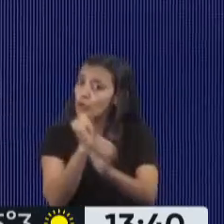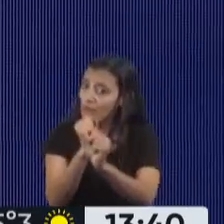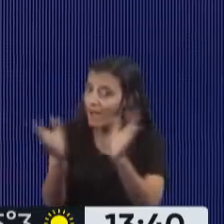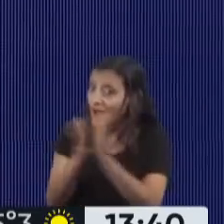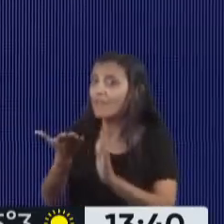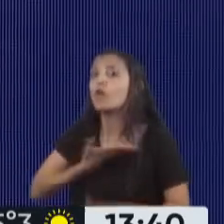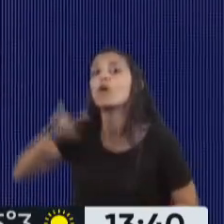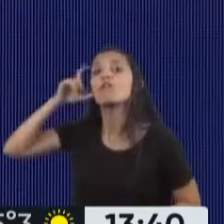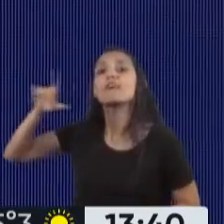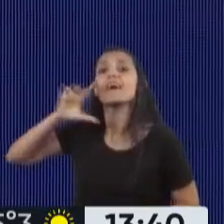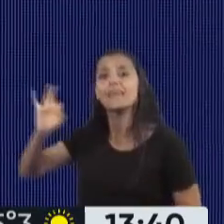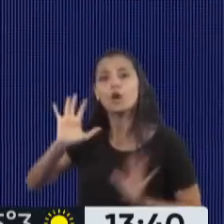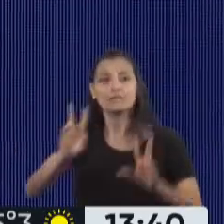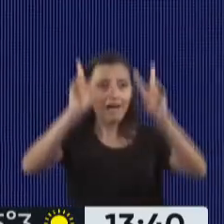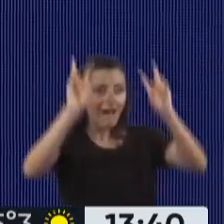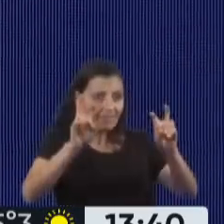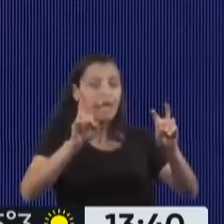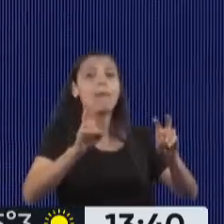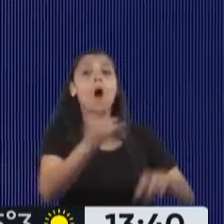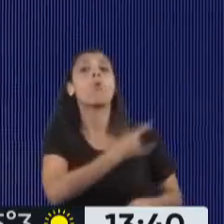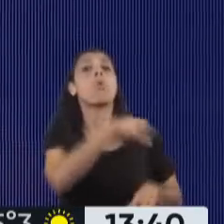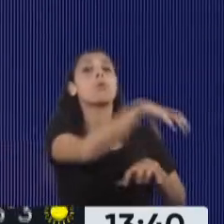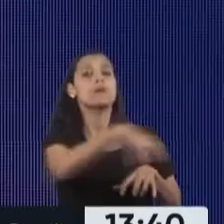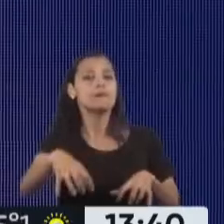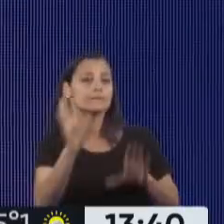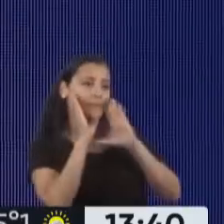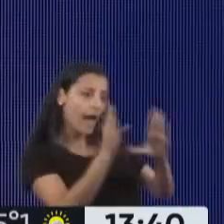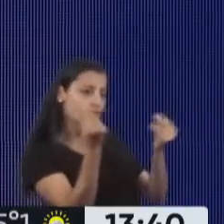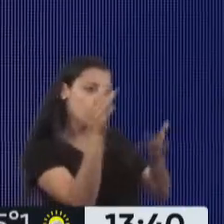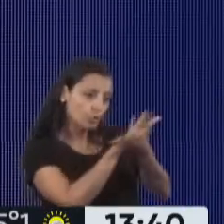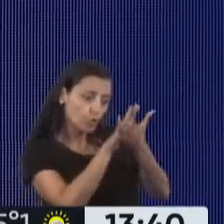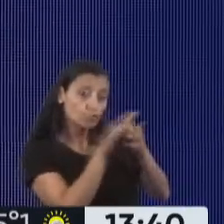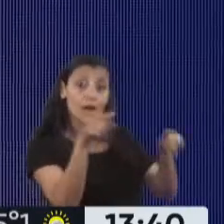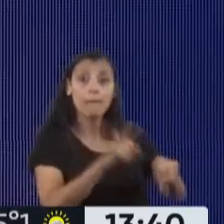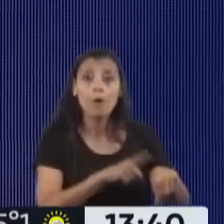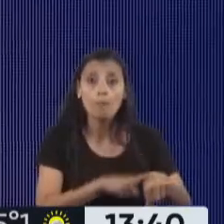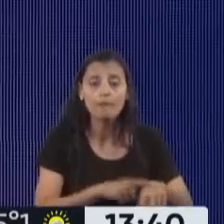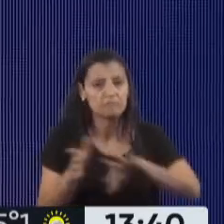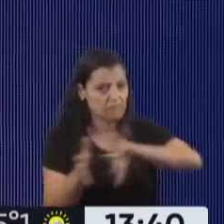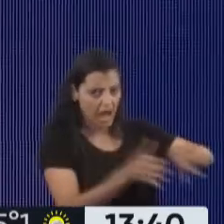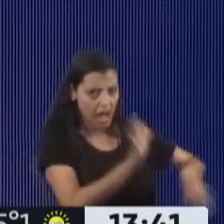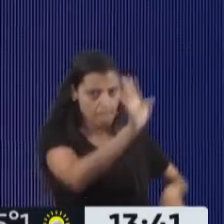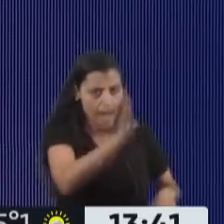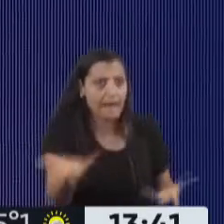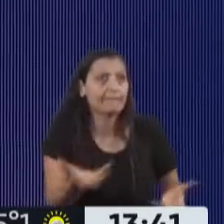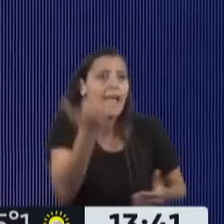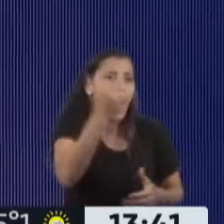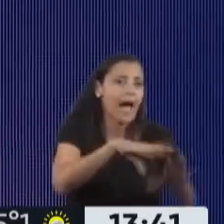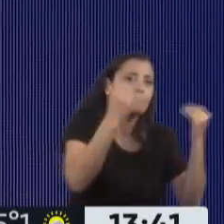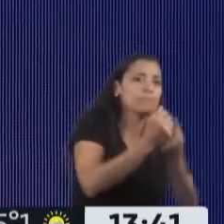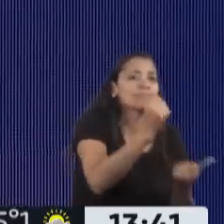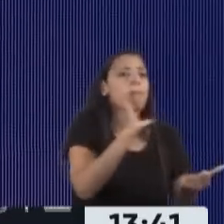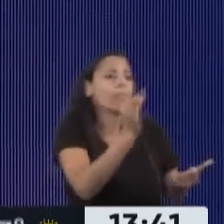cuando estábamos con la discusión del tema de las universidades es que al margen de la señal negativa